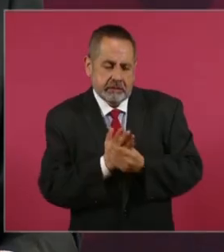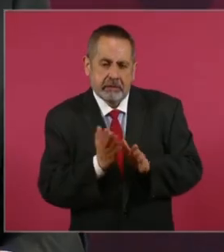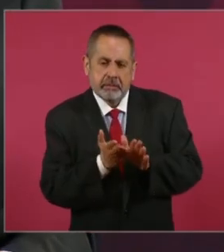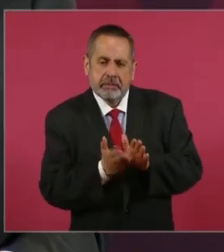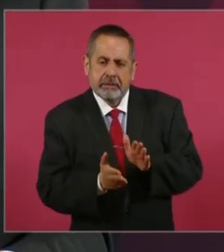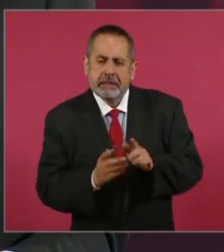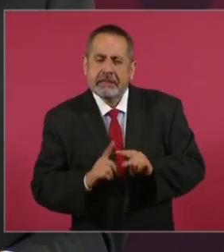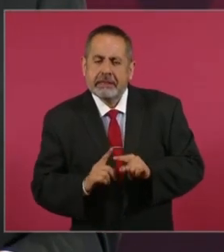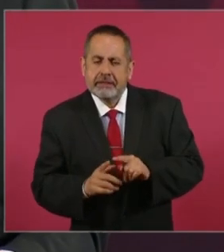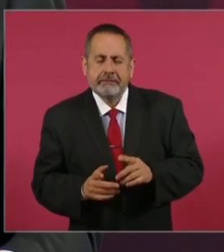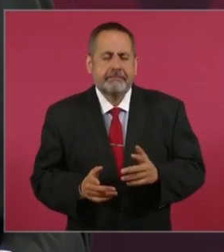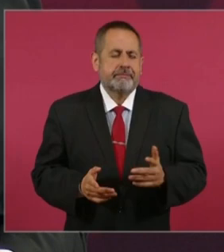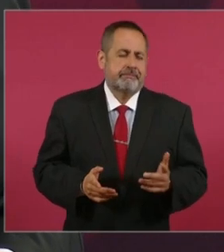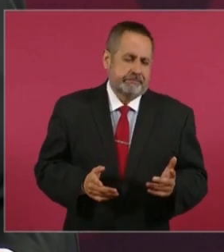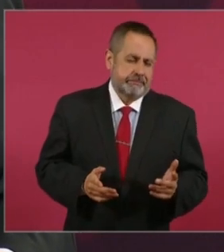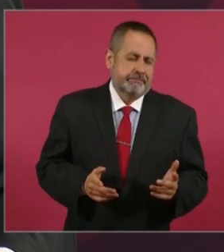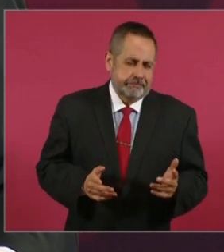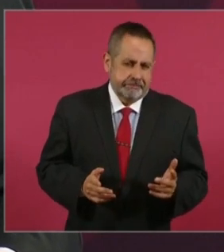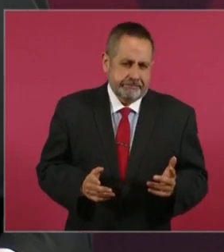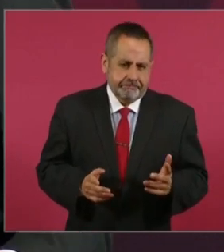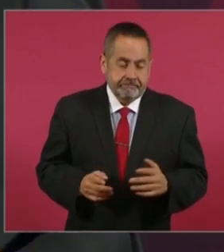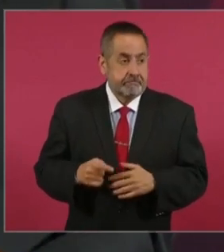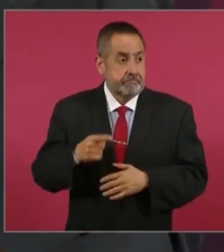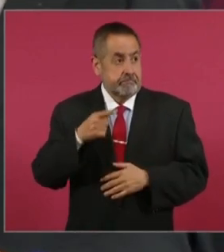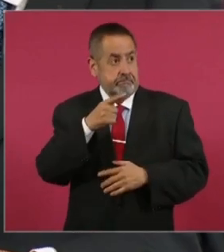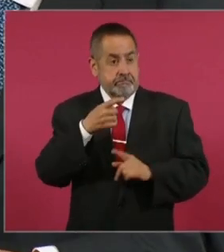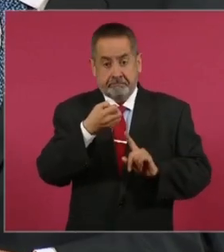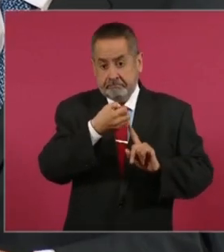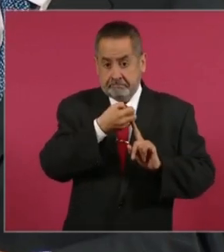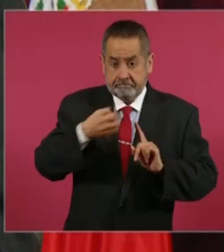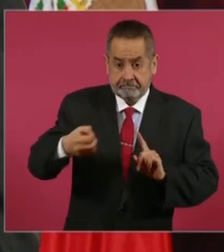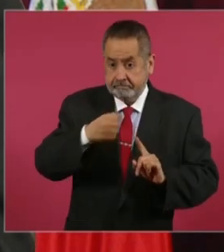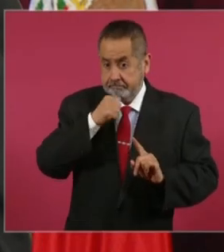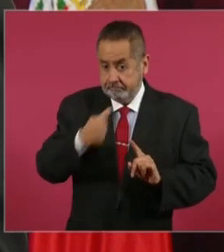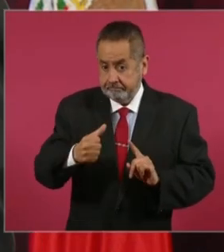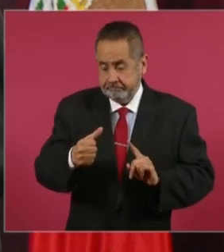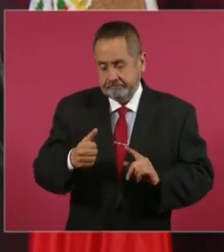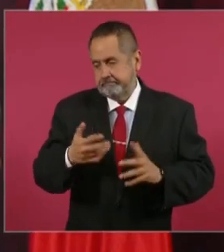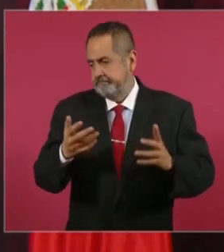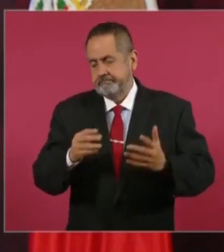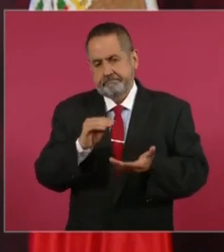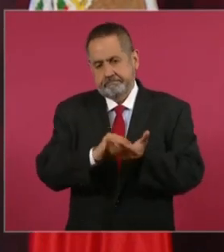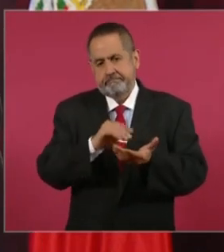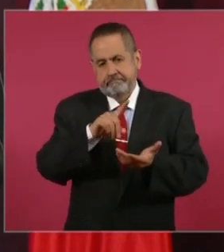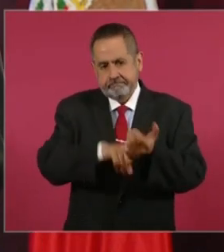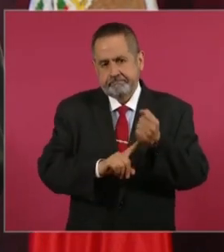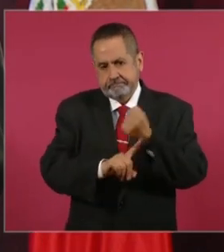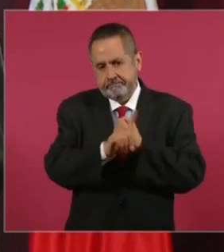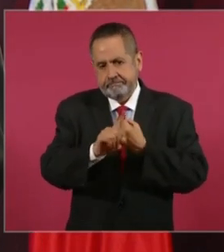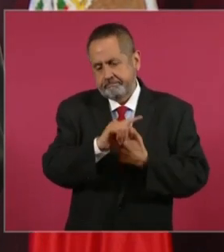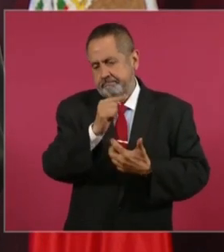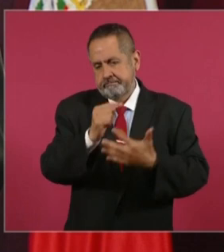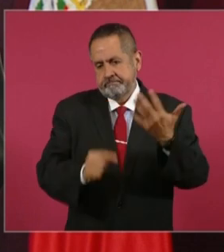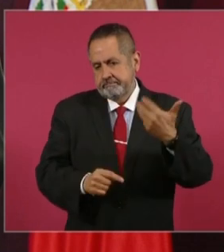Entonces, mientras no pongan orden, van a tener problemas,